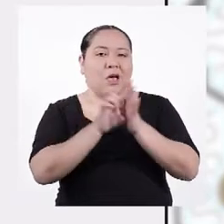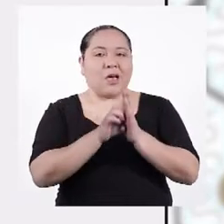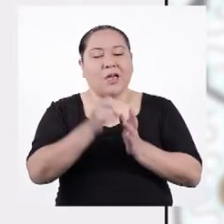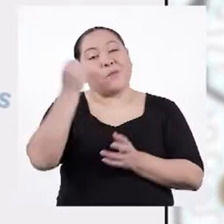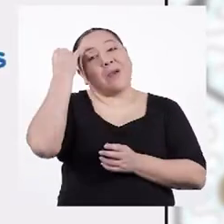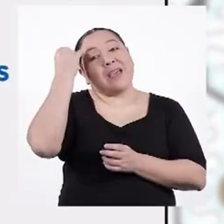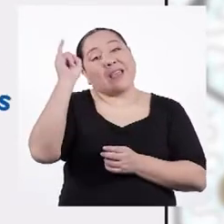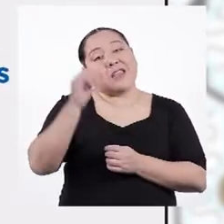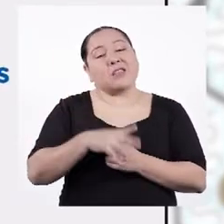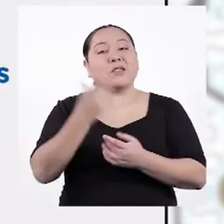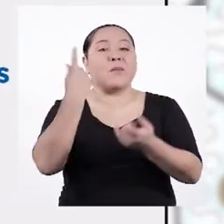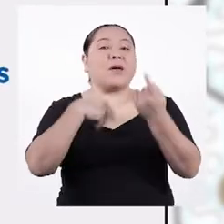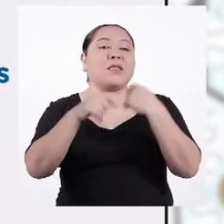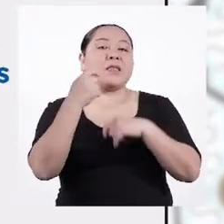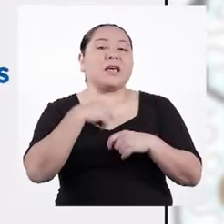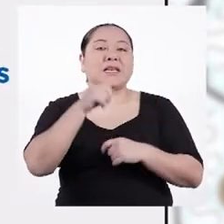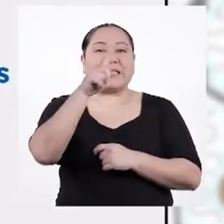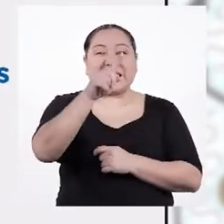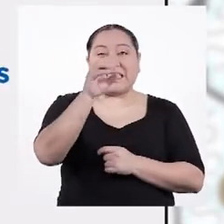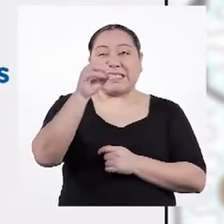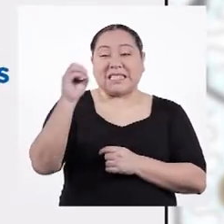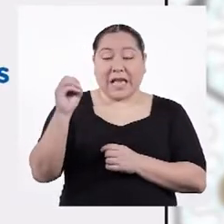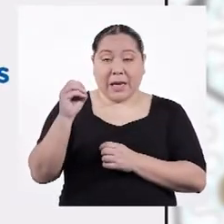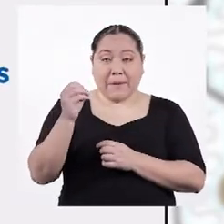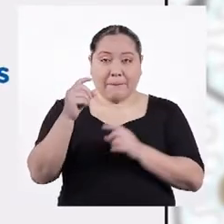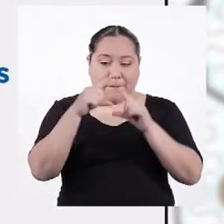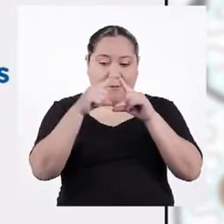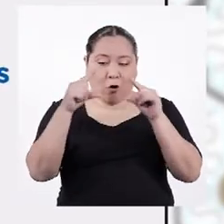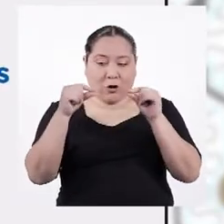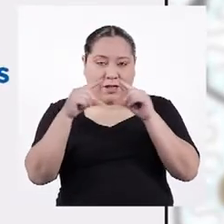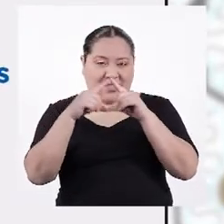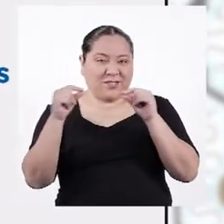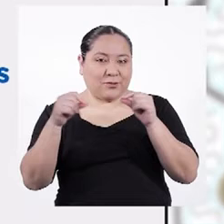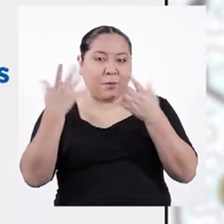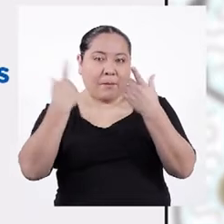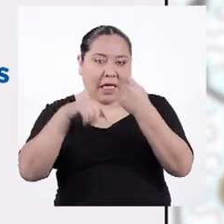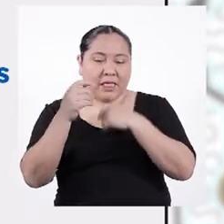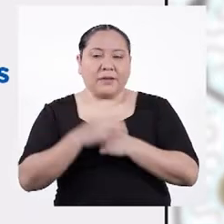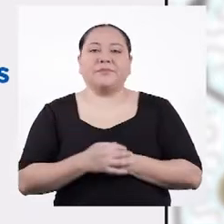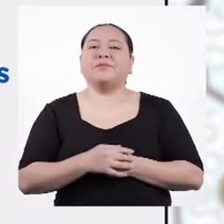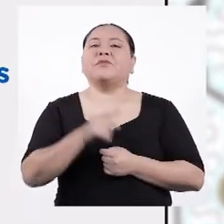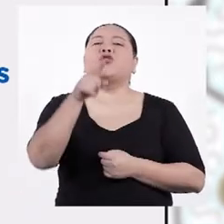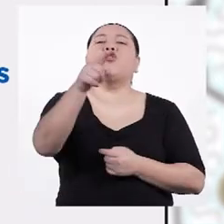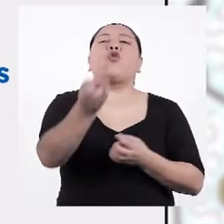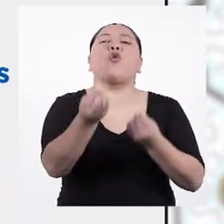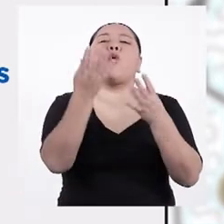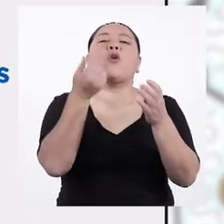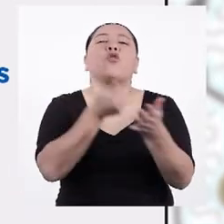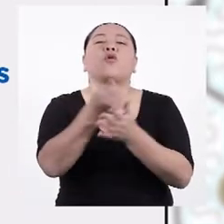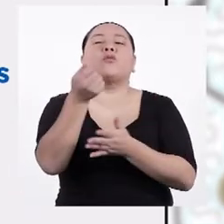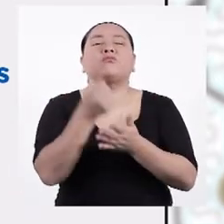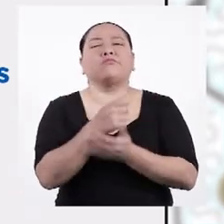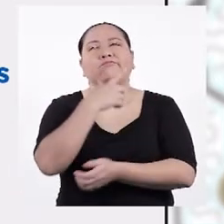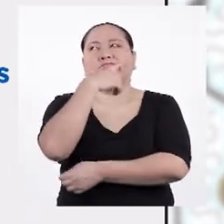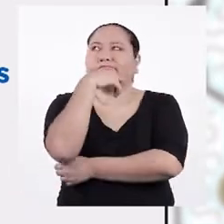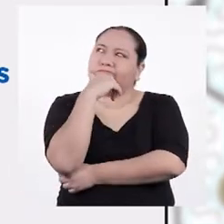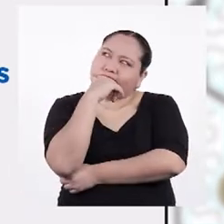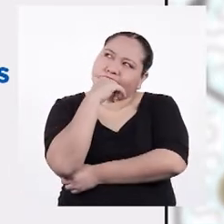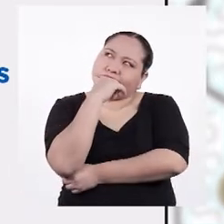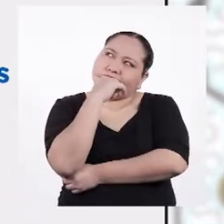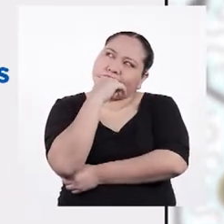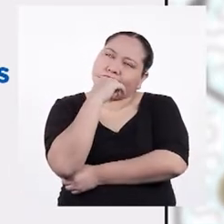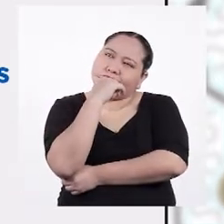vendieron unos 100 boletos. Y también, ¿cuántos boletos compraste? Bueno, digamos que compré solo un